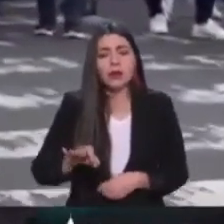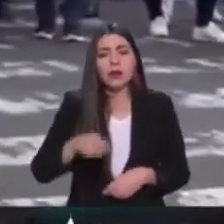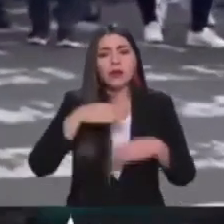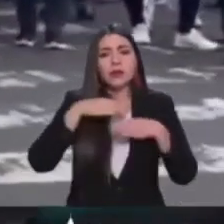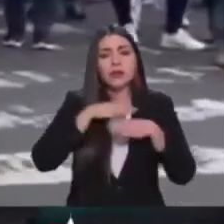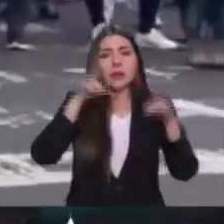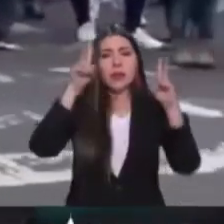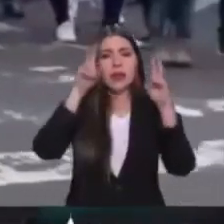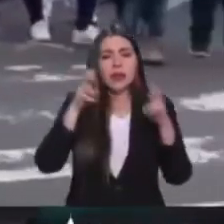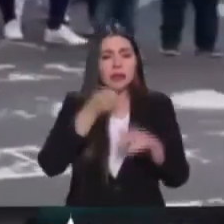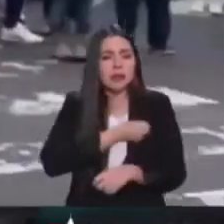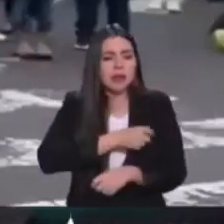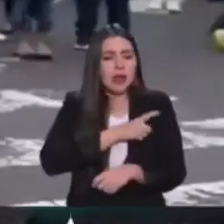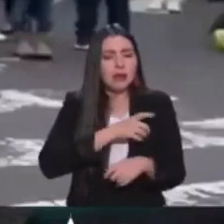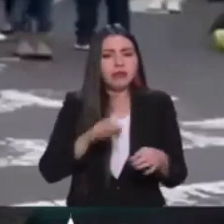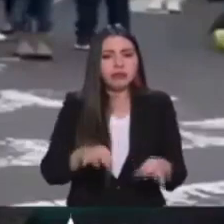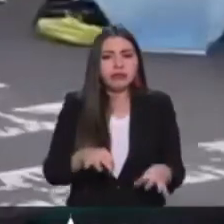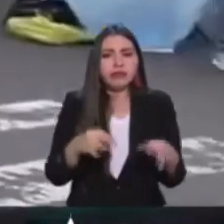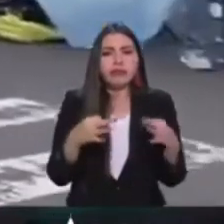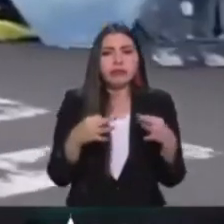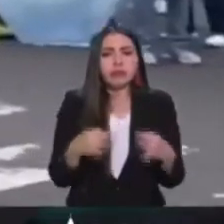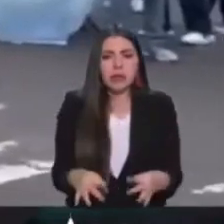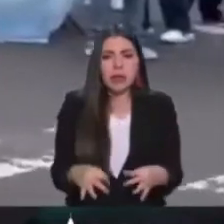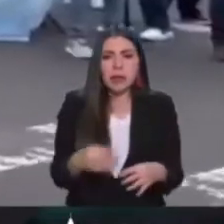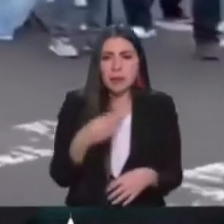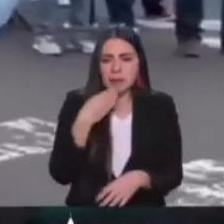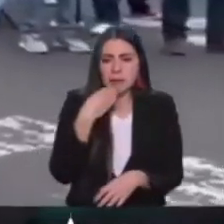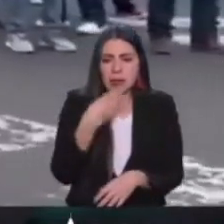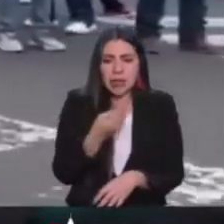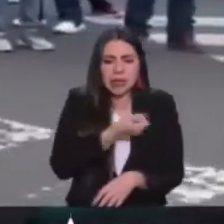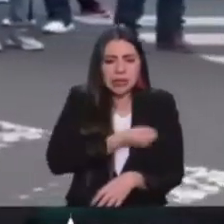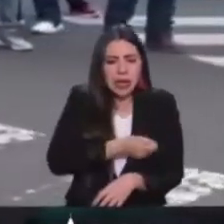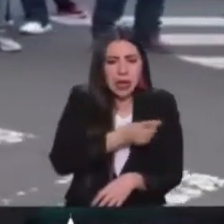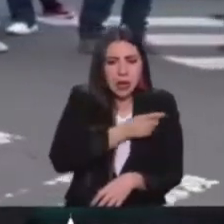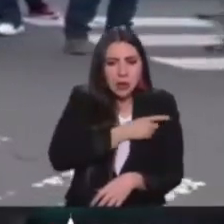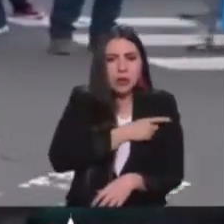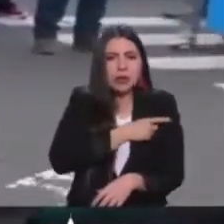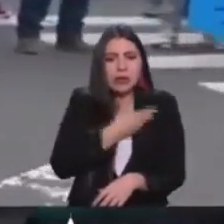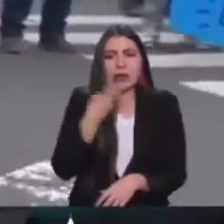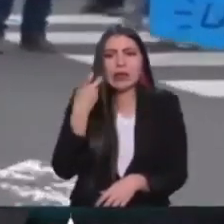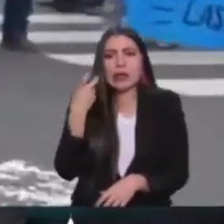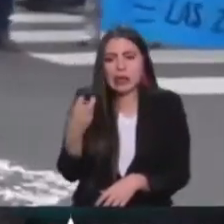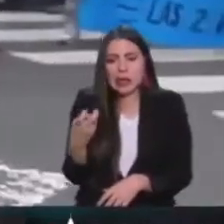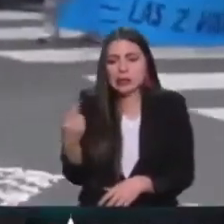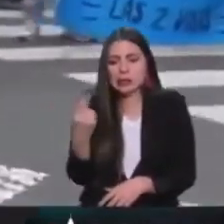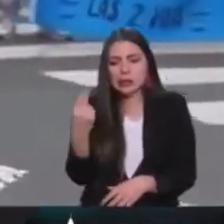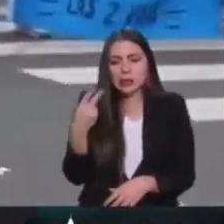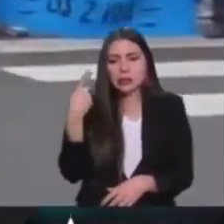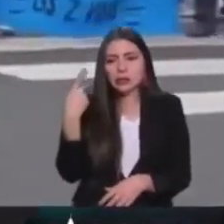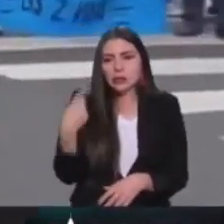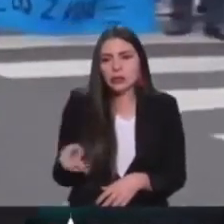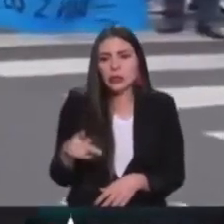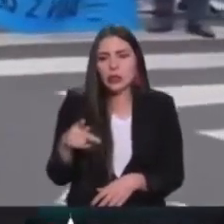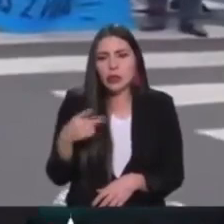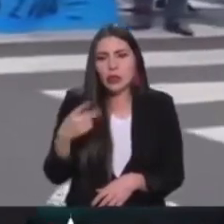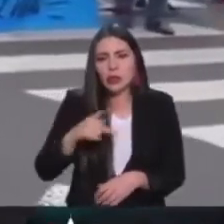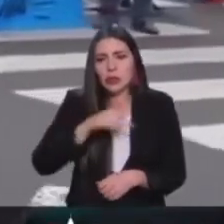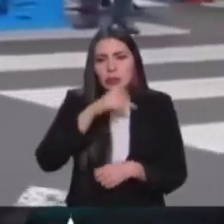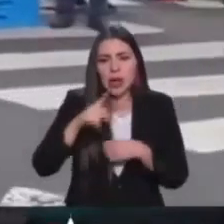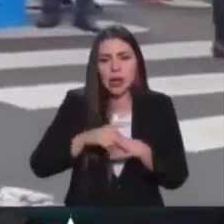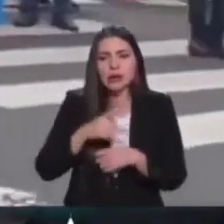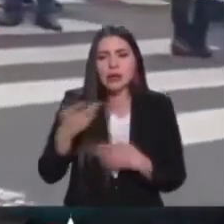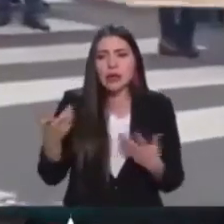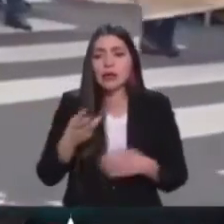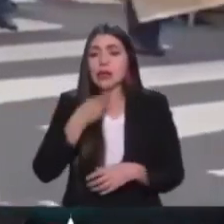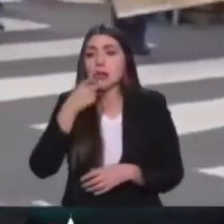salud dignas. Eso es lo que se tiene que garantizar desde el Estado, porque el Estado moralmente no puede decir es bueno o es